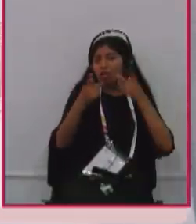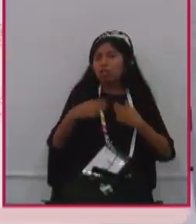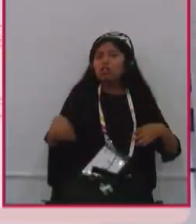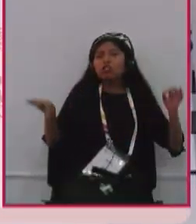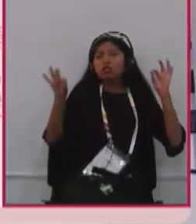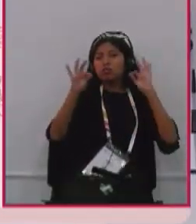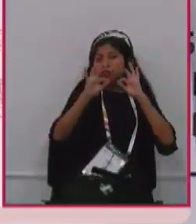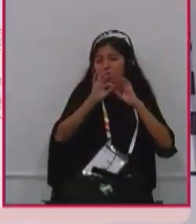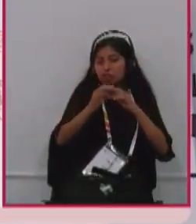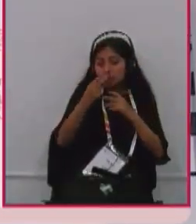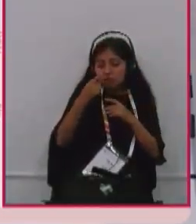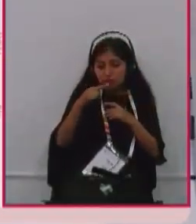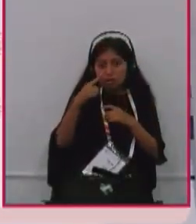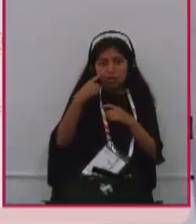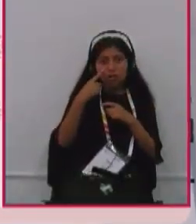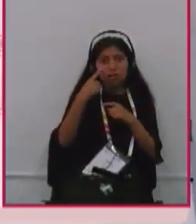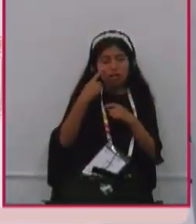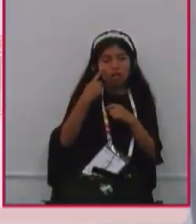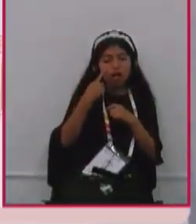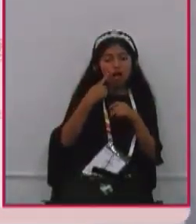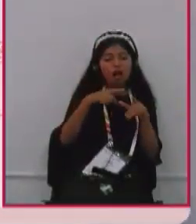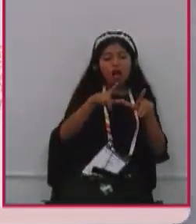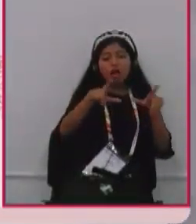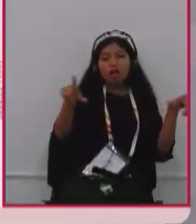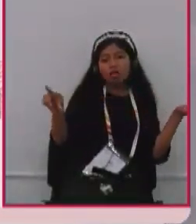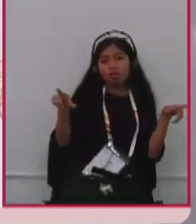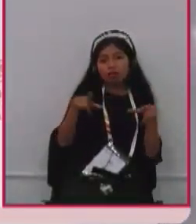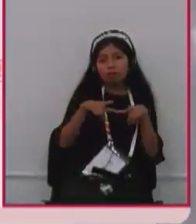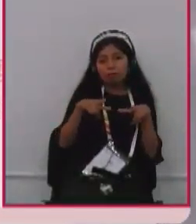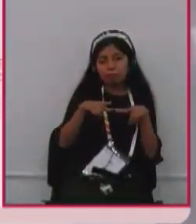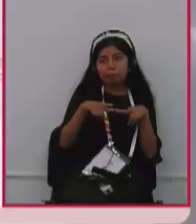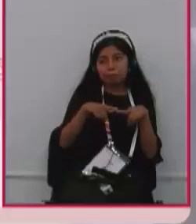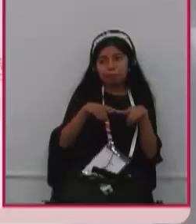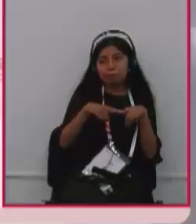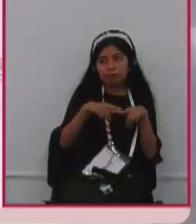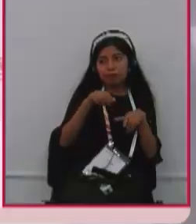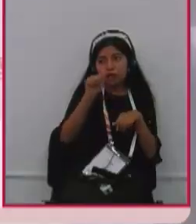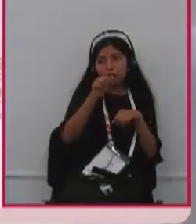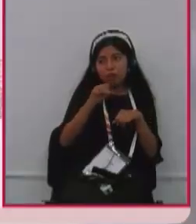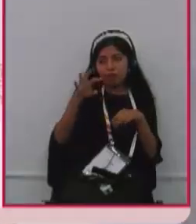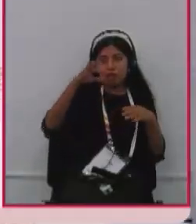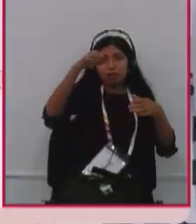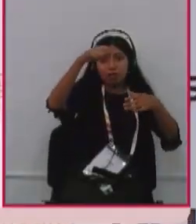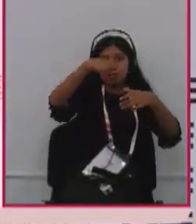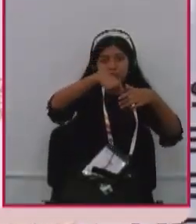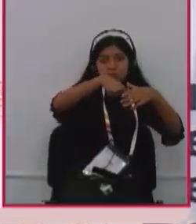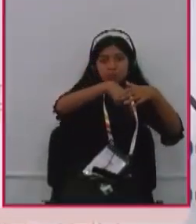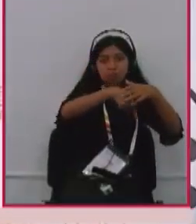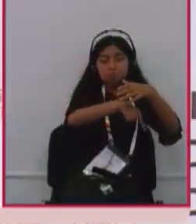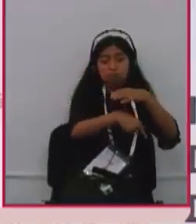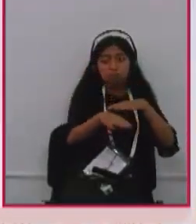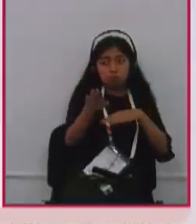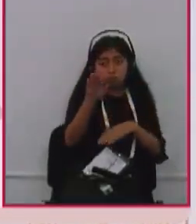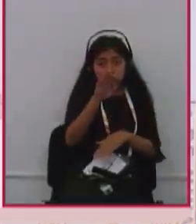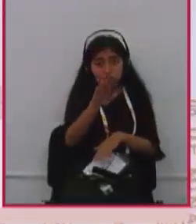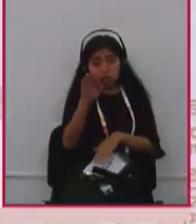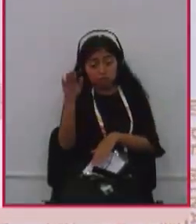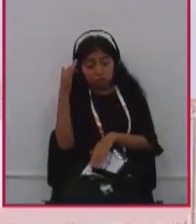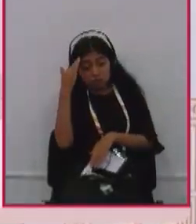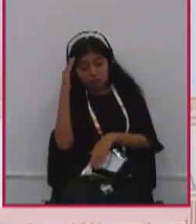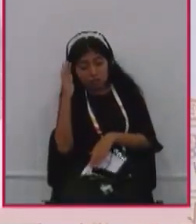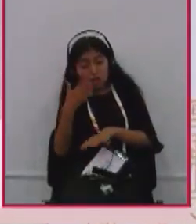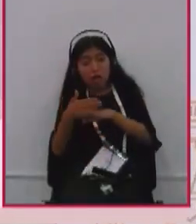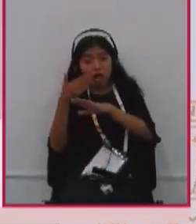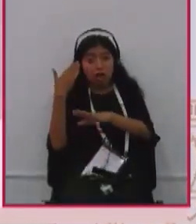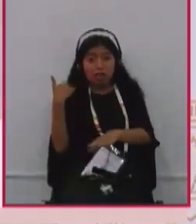importante la identificación de las zonas donde voy a aplicar yo la inyección. Ustedes han tenido un trabajo previo